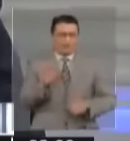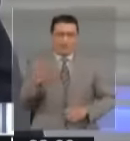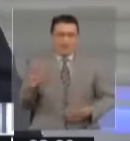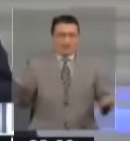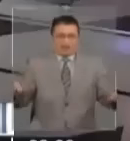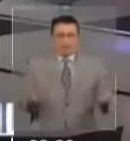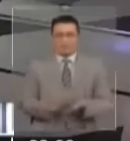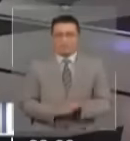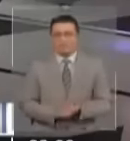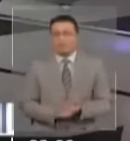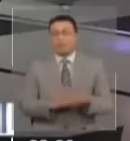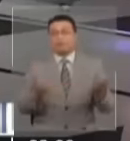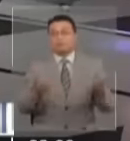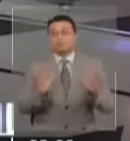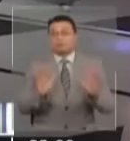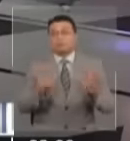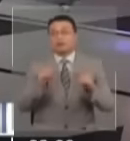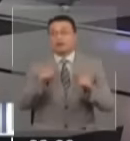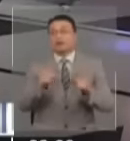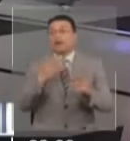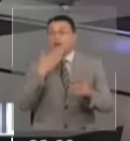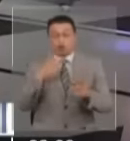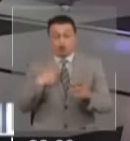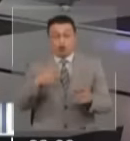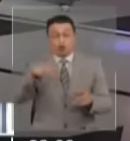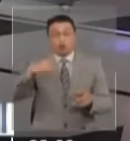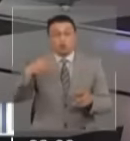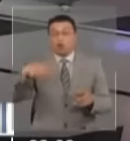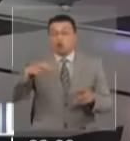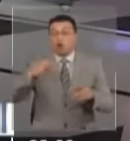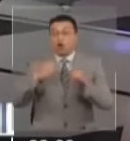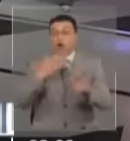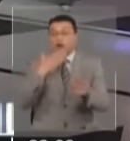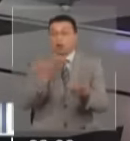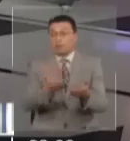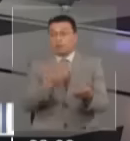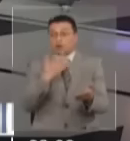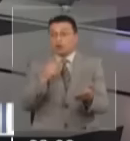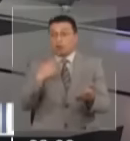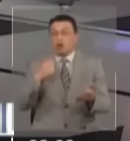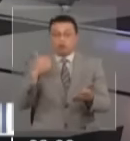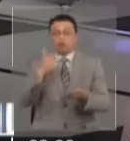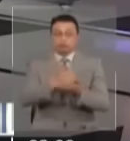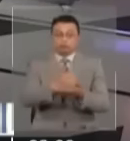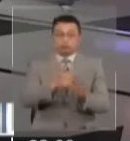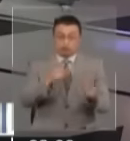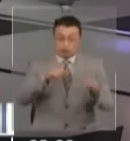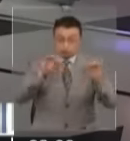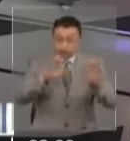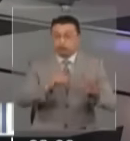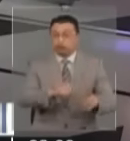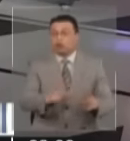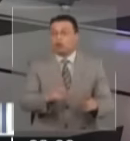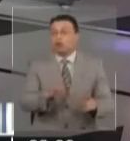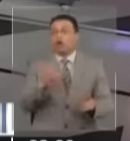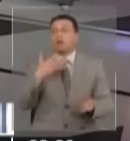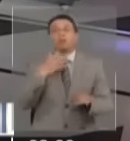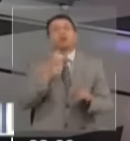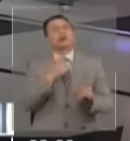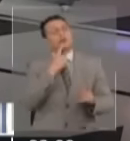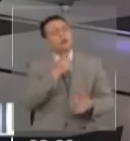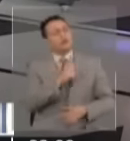creo que la otra tampoco vivió en Ñuñoa. O sea, ella en parte sí ha vivido en Ñuñoa, pero no es de Ñuñoa. O sea, ¿por qué dice que no soy de